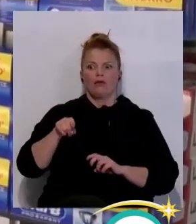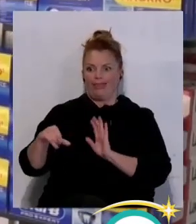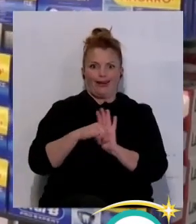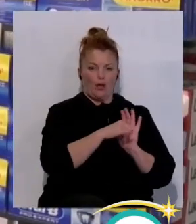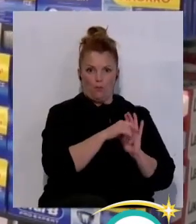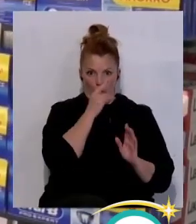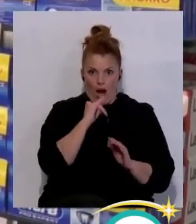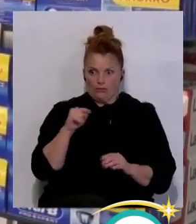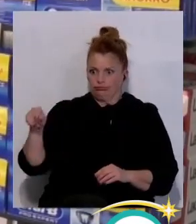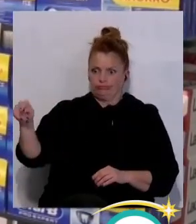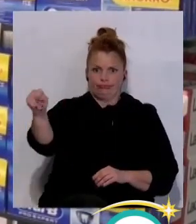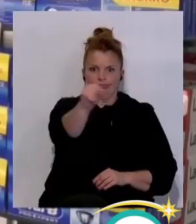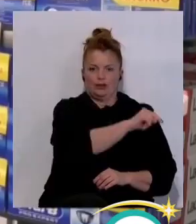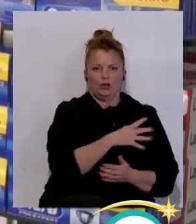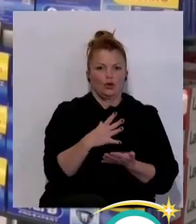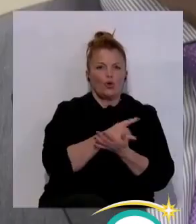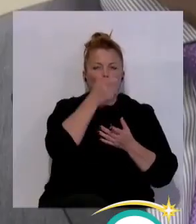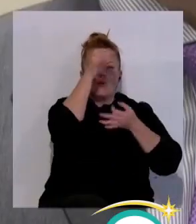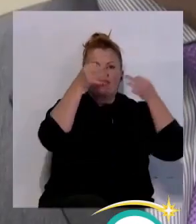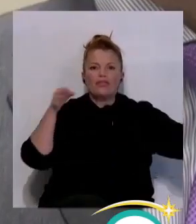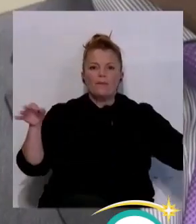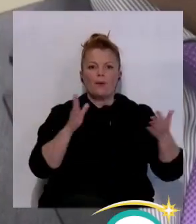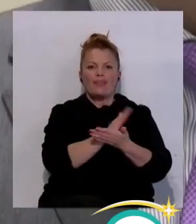en todos los puntos de los municipios, de